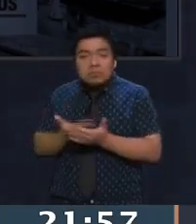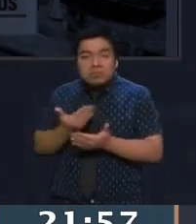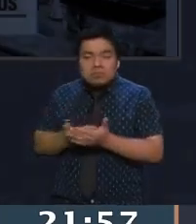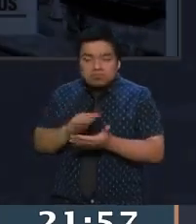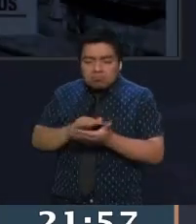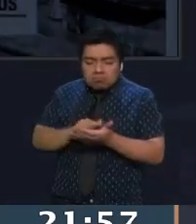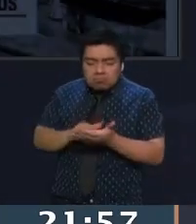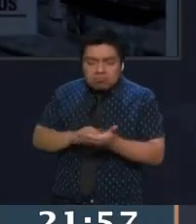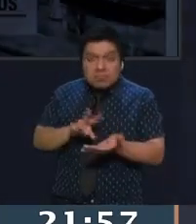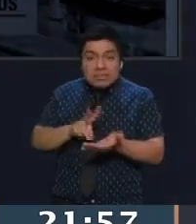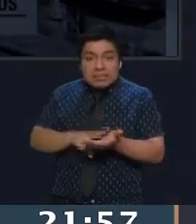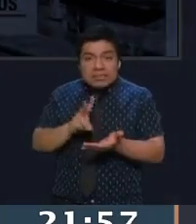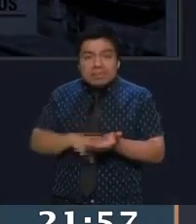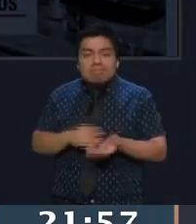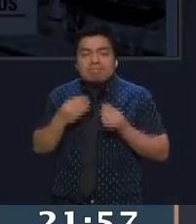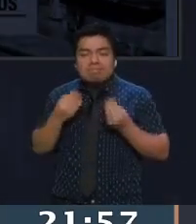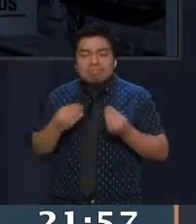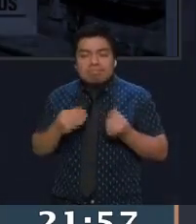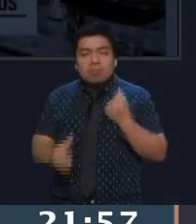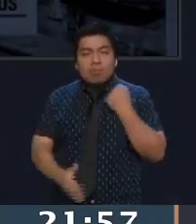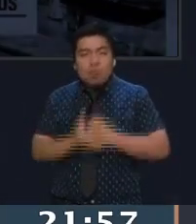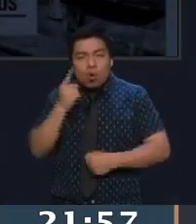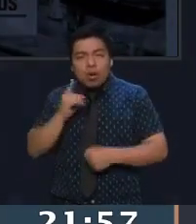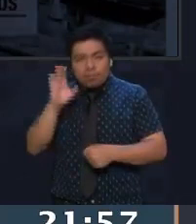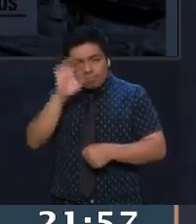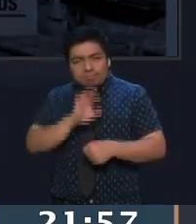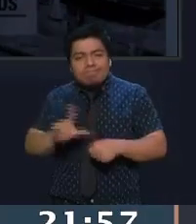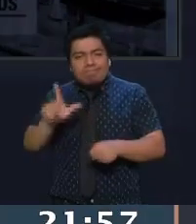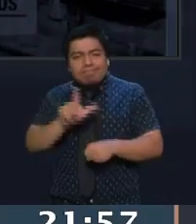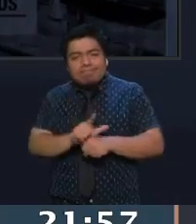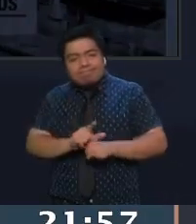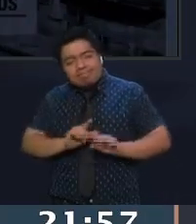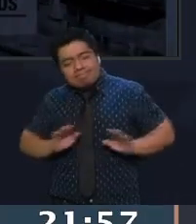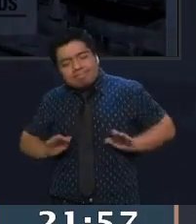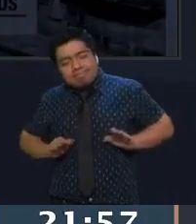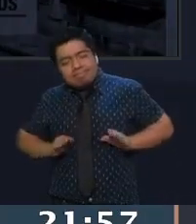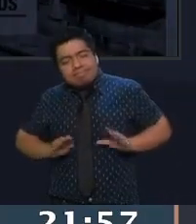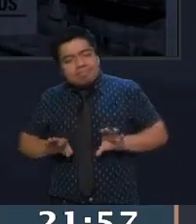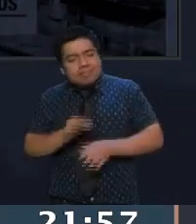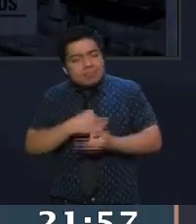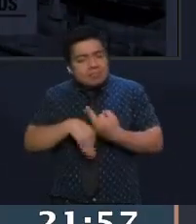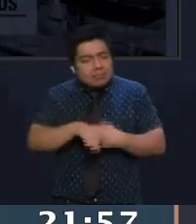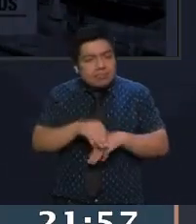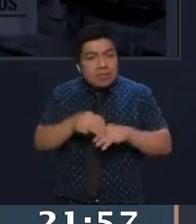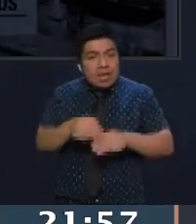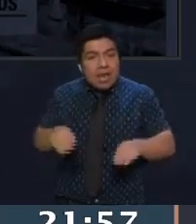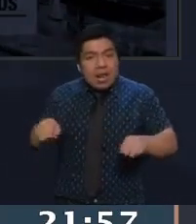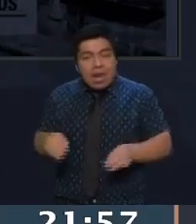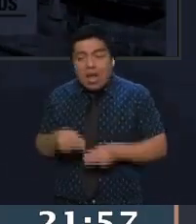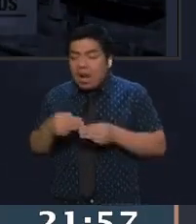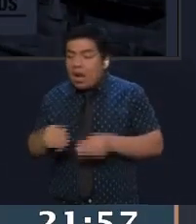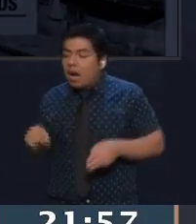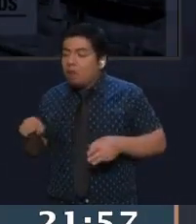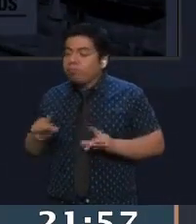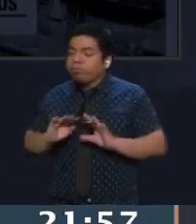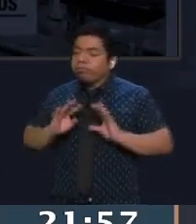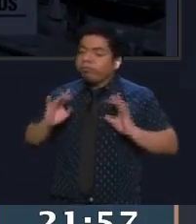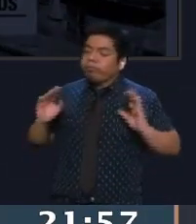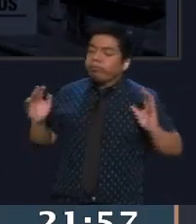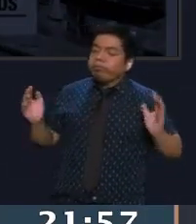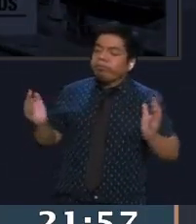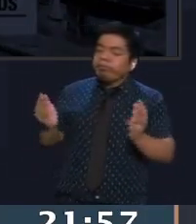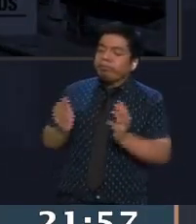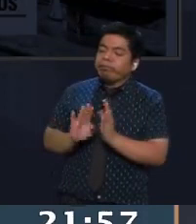porque caracterizan el momento cultural en el que florece la música de las grandes orquestas y